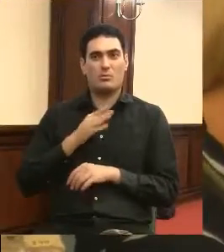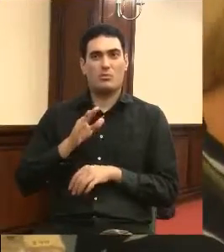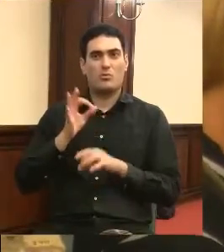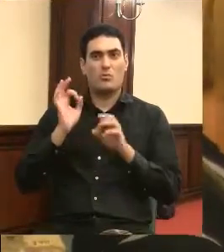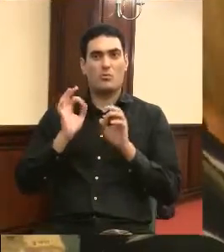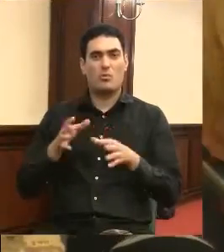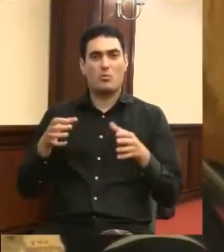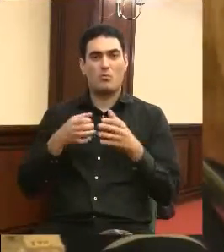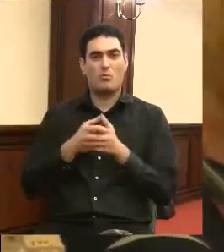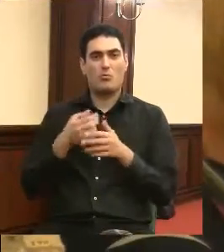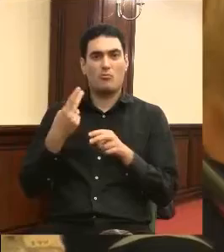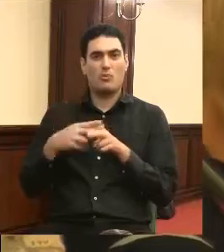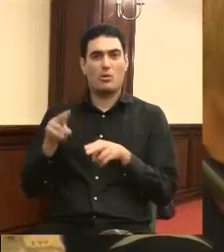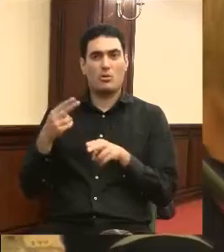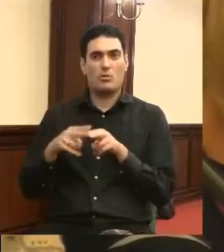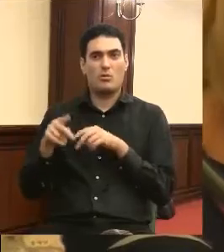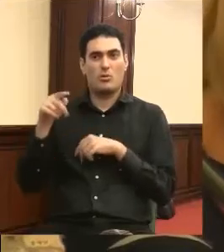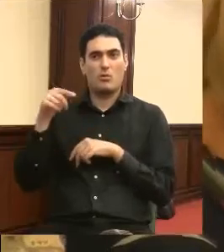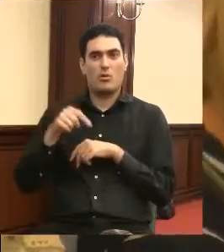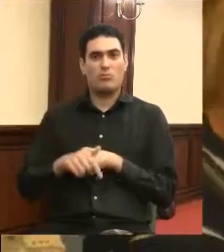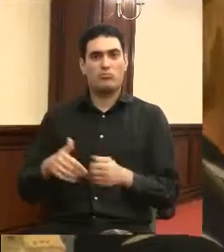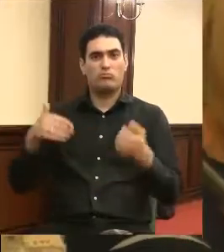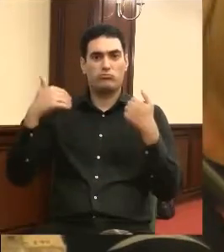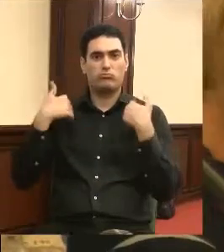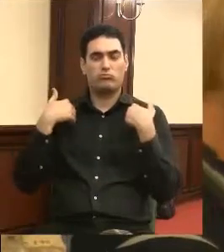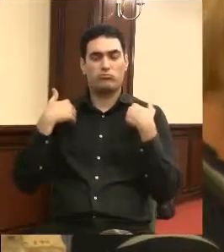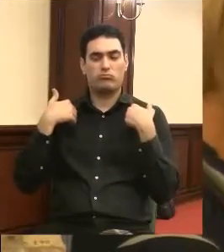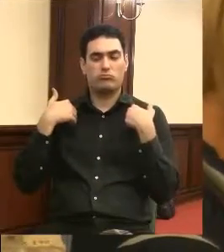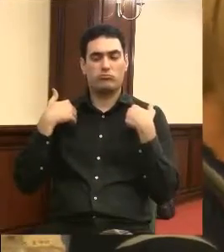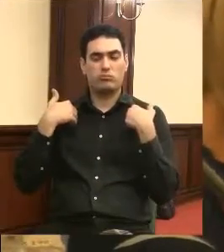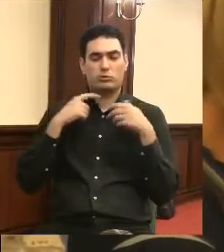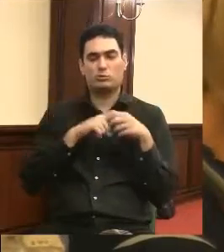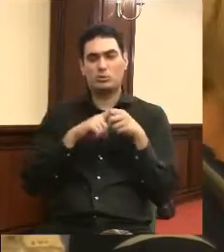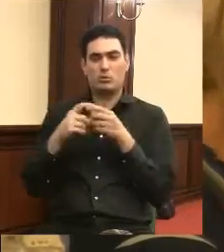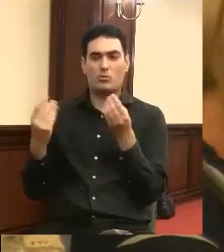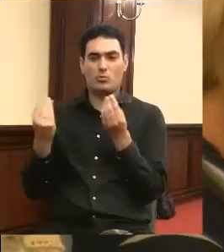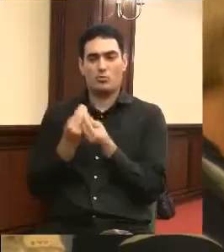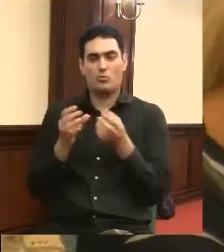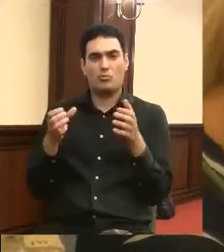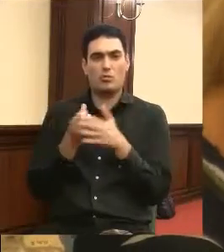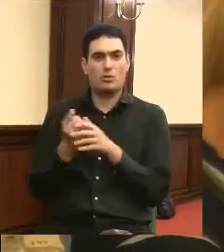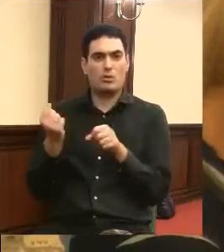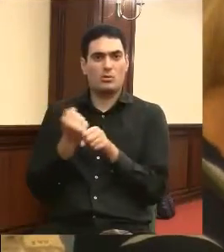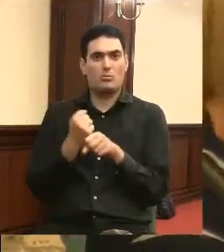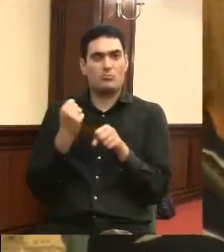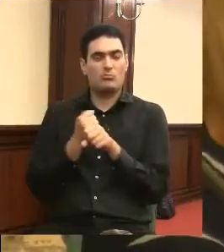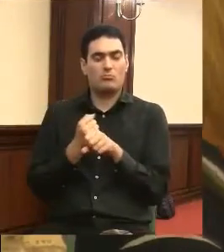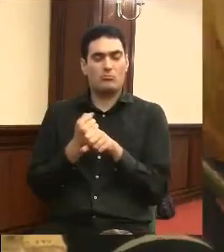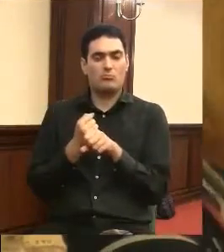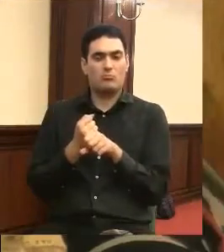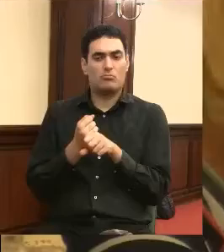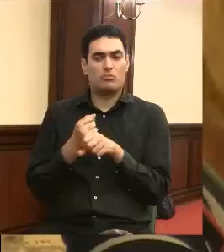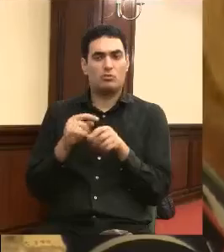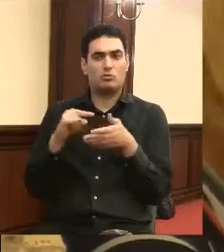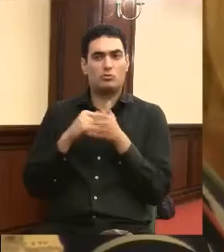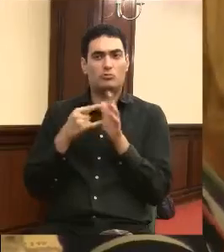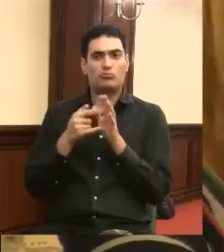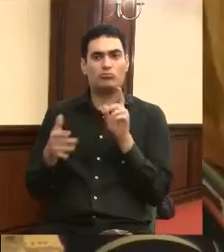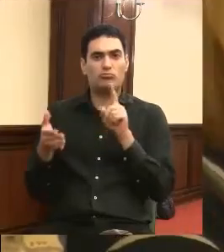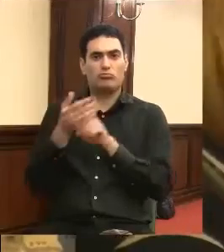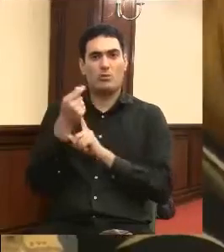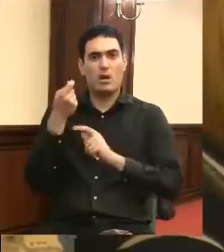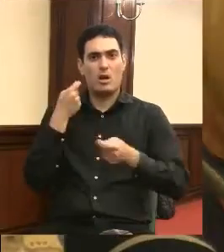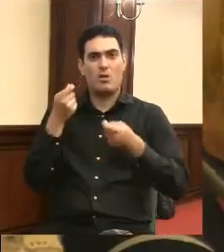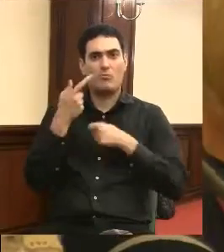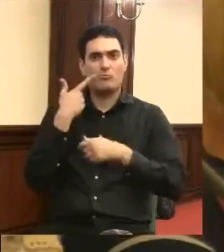exitosos. Es obligación, por tanto, de este ayuntamiento, así como de los grupos políticos que hoy aquí estamos, mostrar nuestra